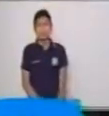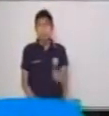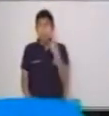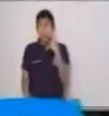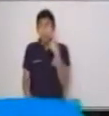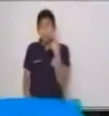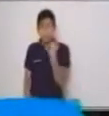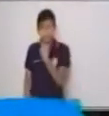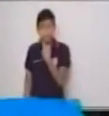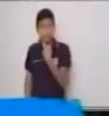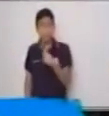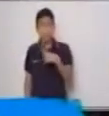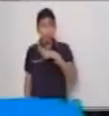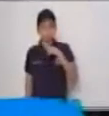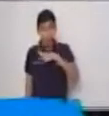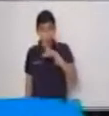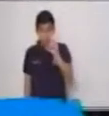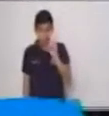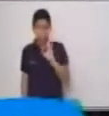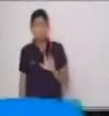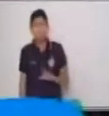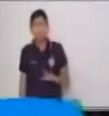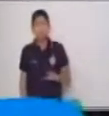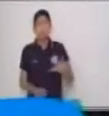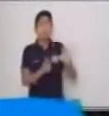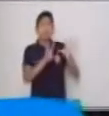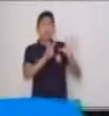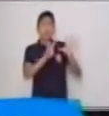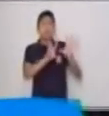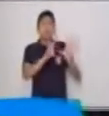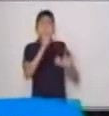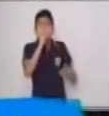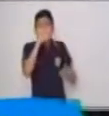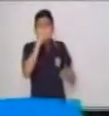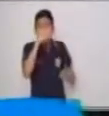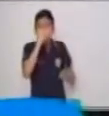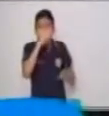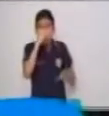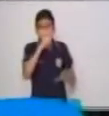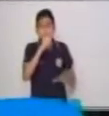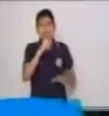Veamos acá. Tenemos 7 cerdos.